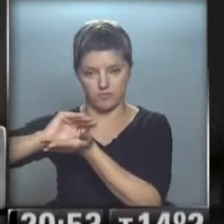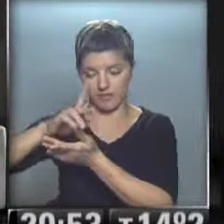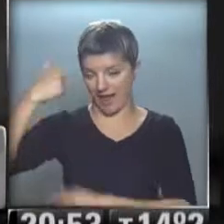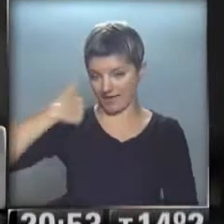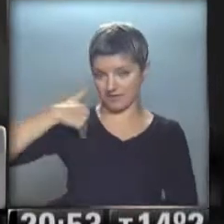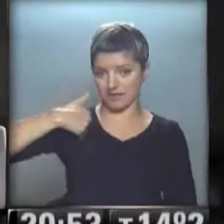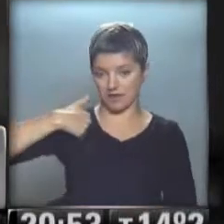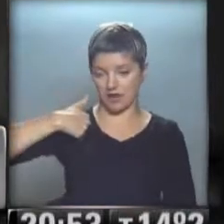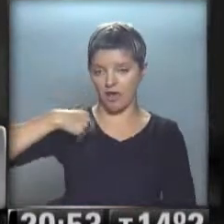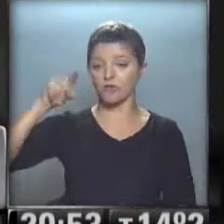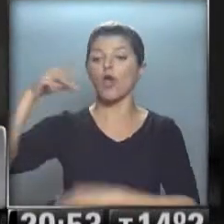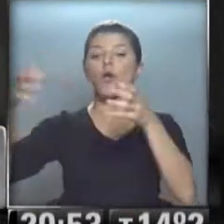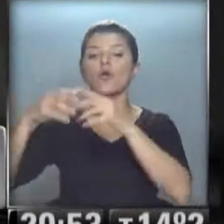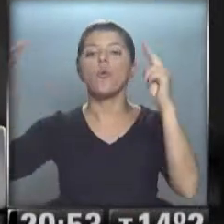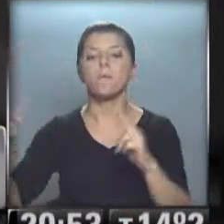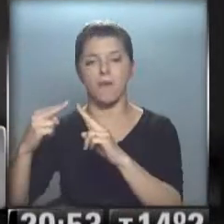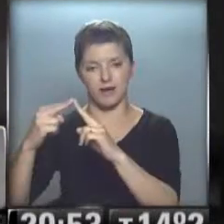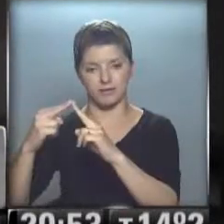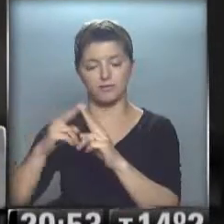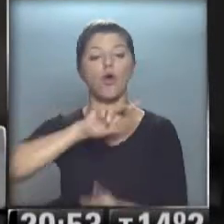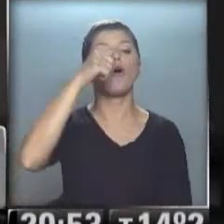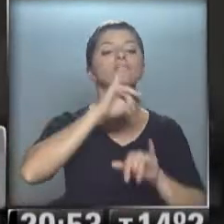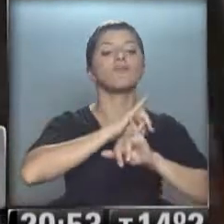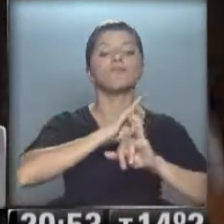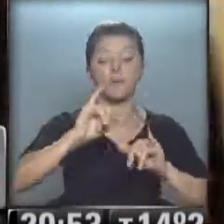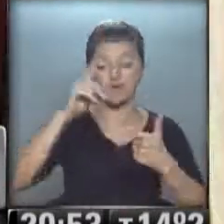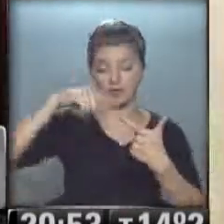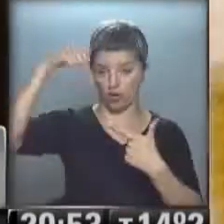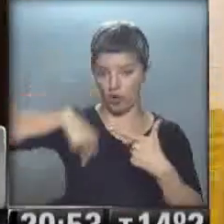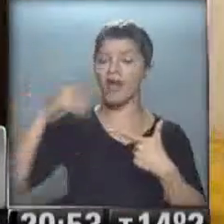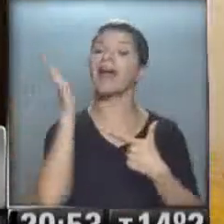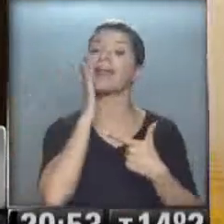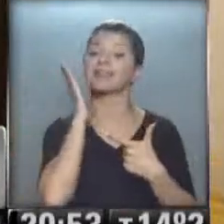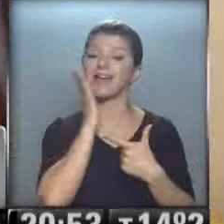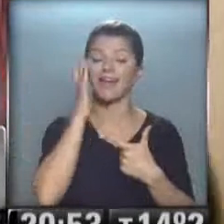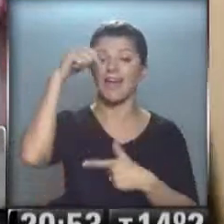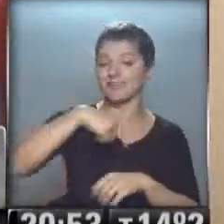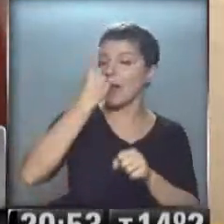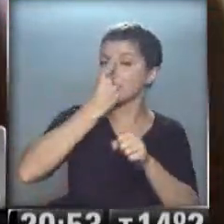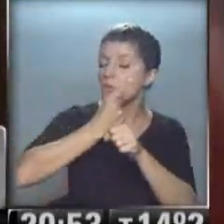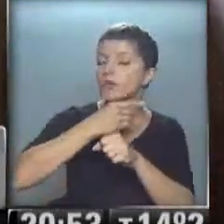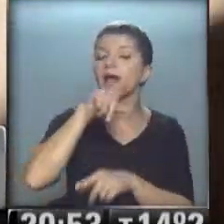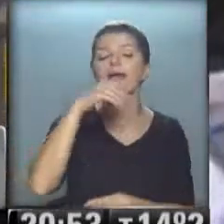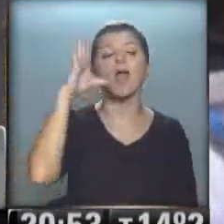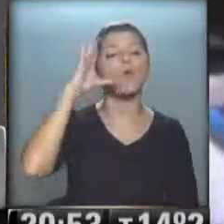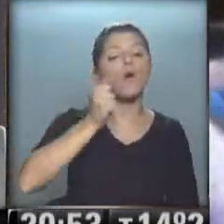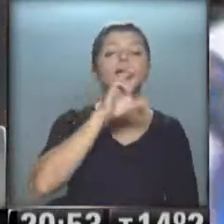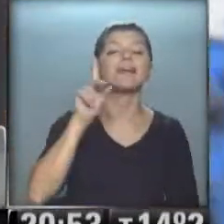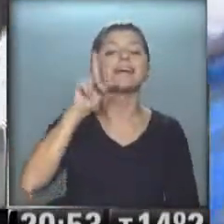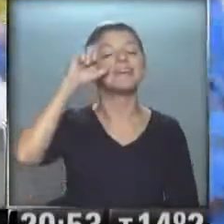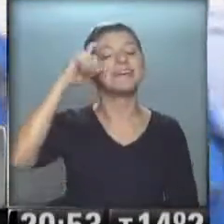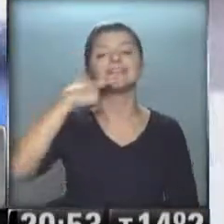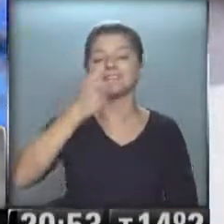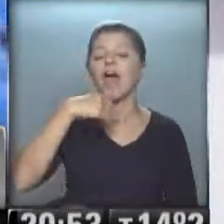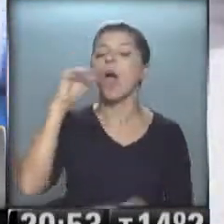tenía con el Club de París. Otra información producida en la tarde de hoy por única vez, Griesa autoriza pagar bonos bajo la ley de